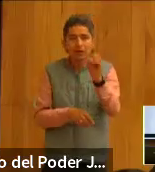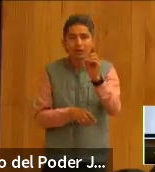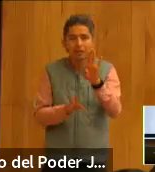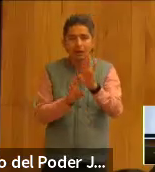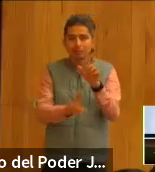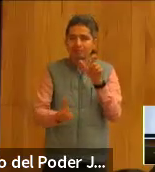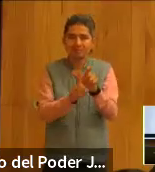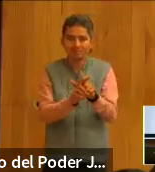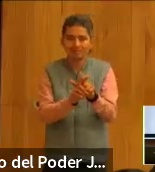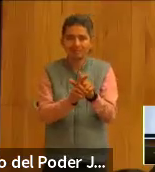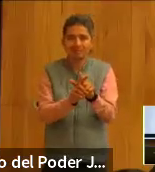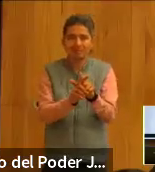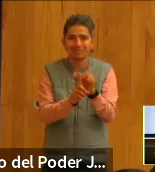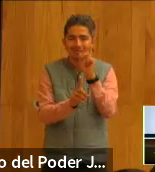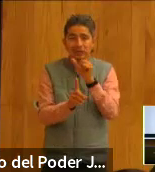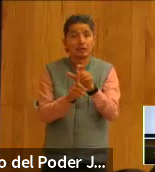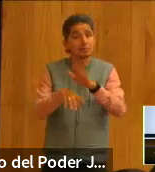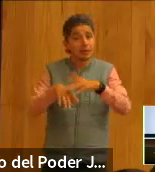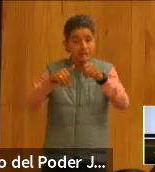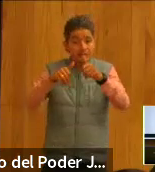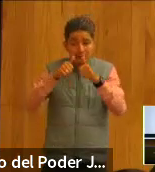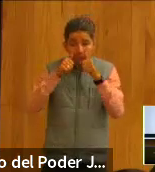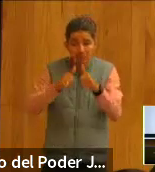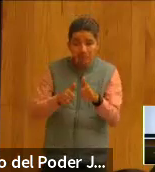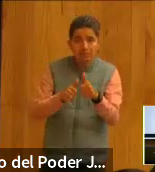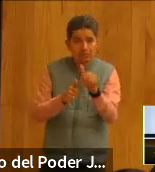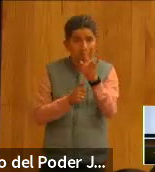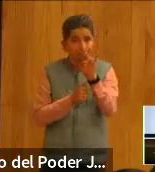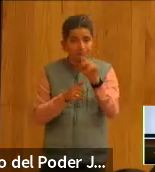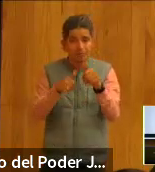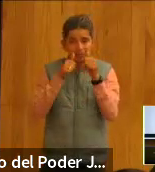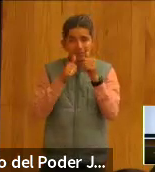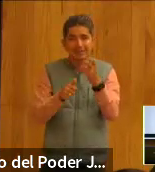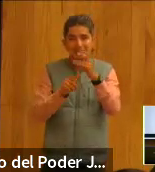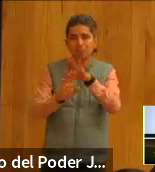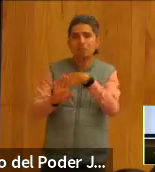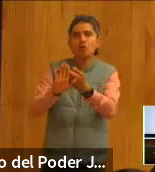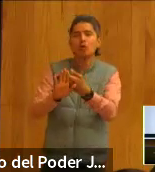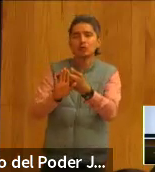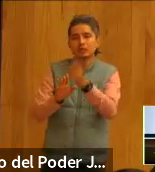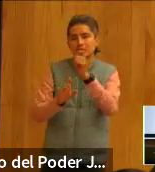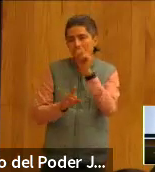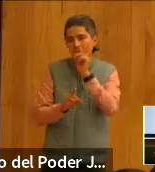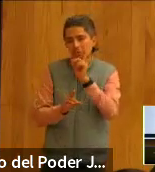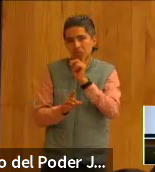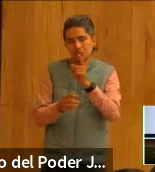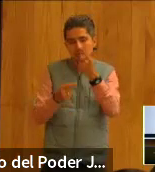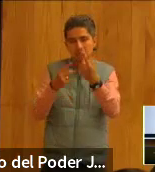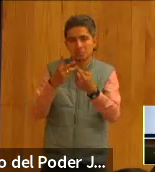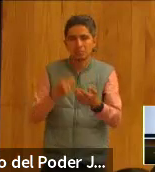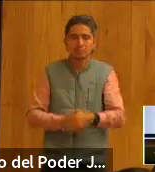órdenes de protección, tenemos que estar muy atentos en observar esta violencia de género.